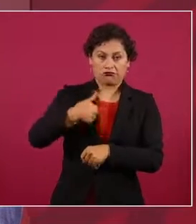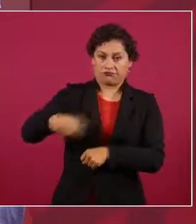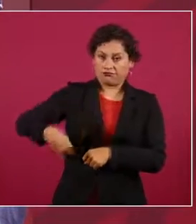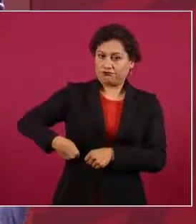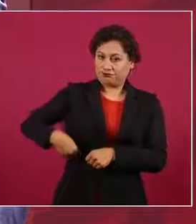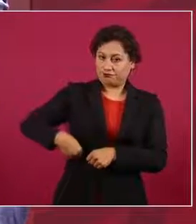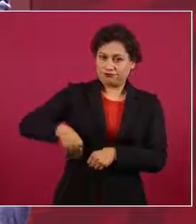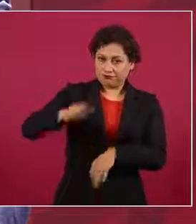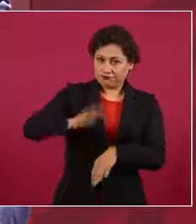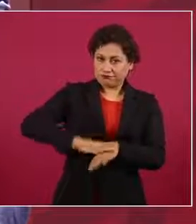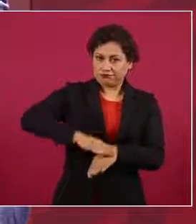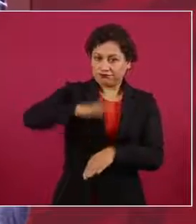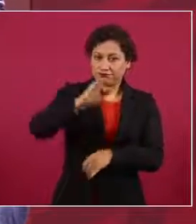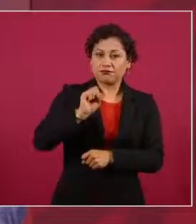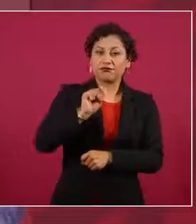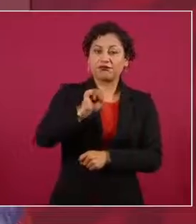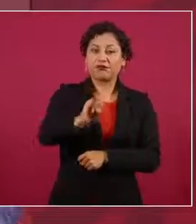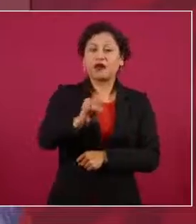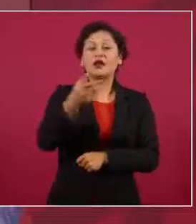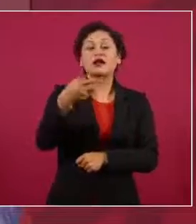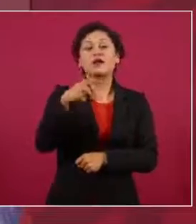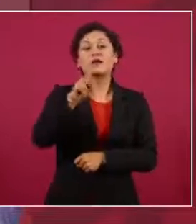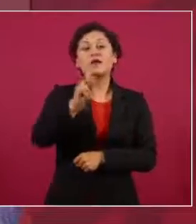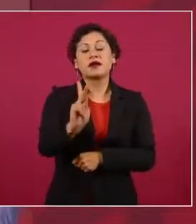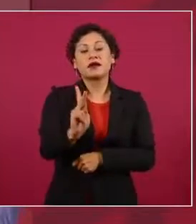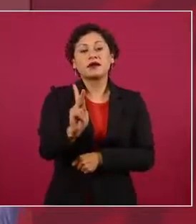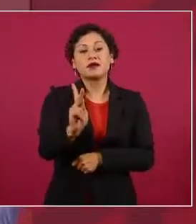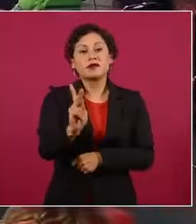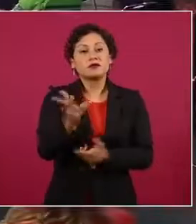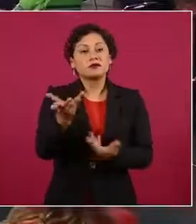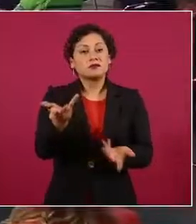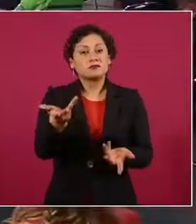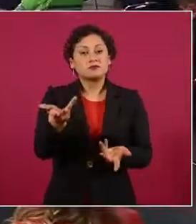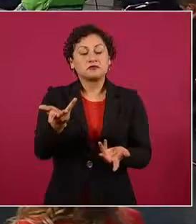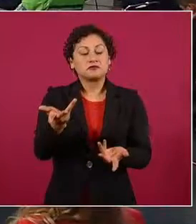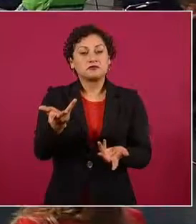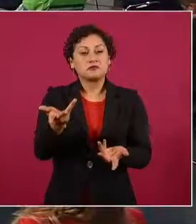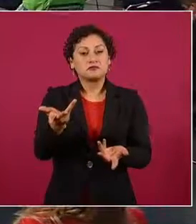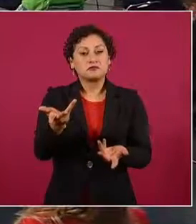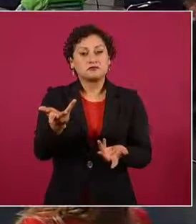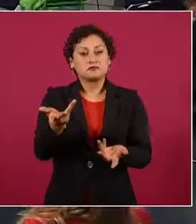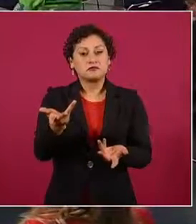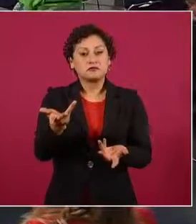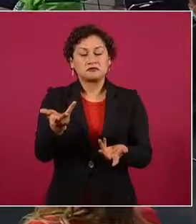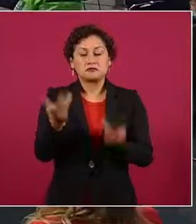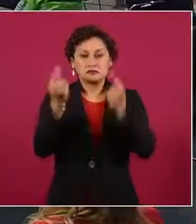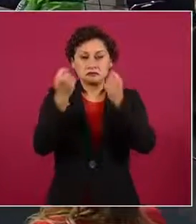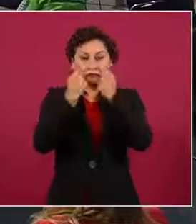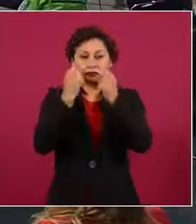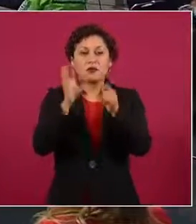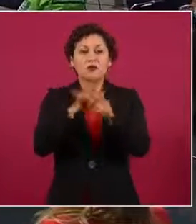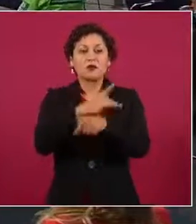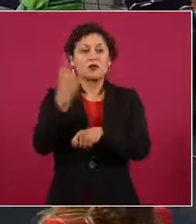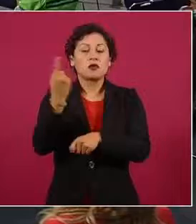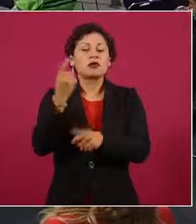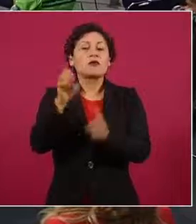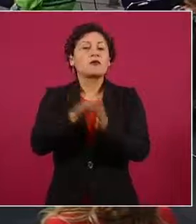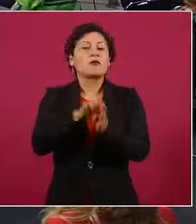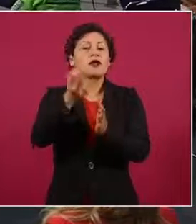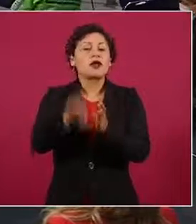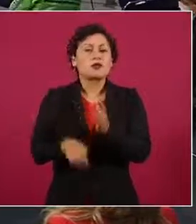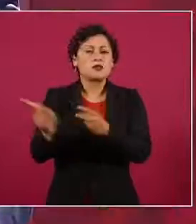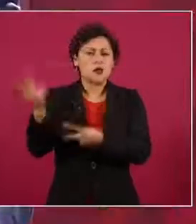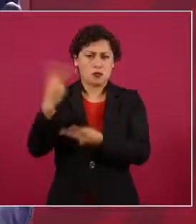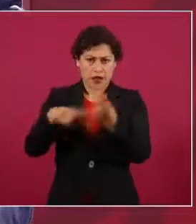porque pueden venir los del fondo a México y decirnos,